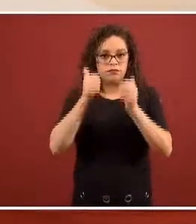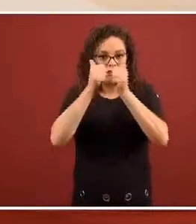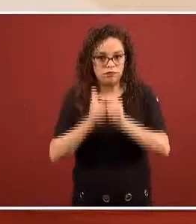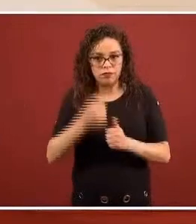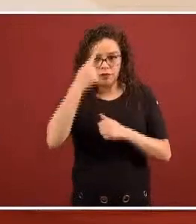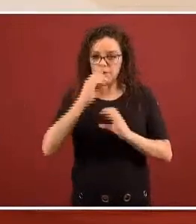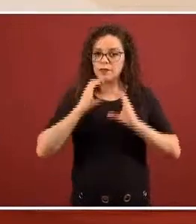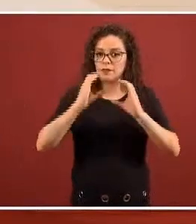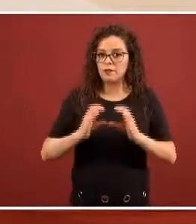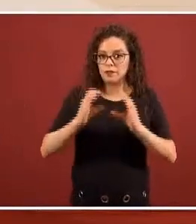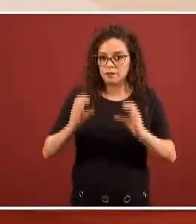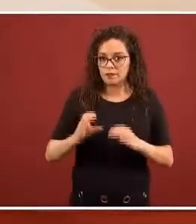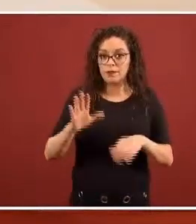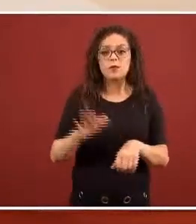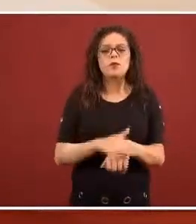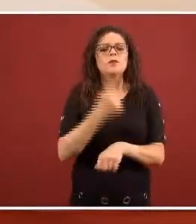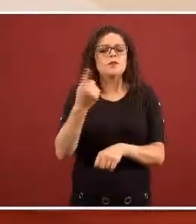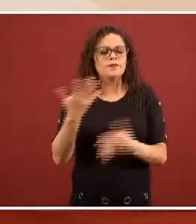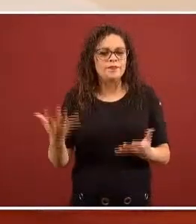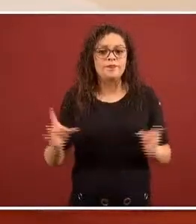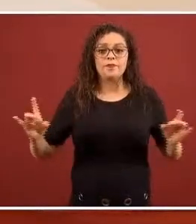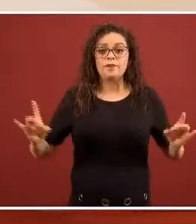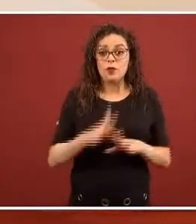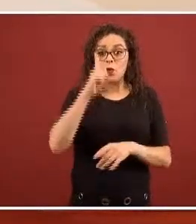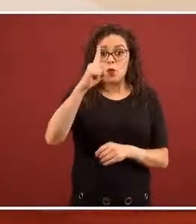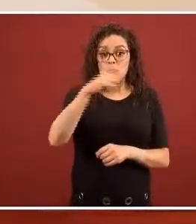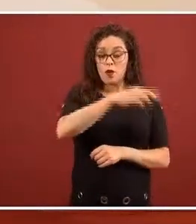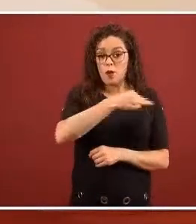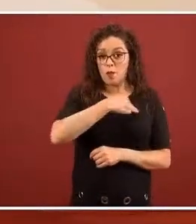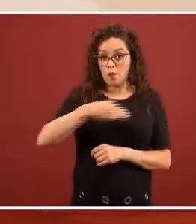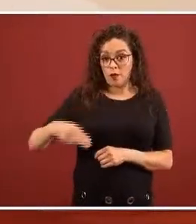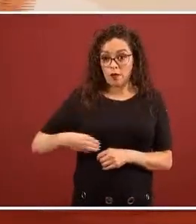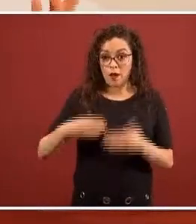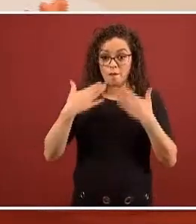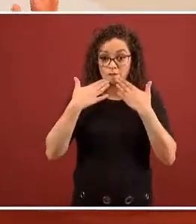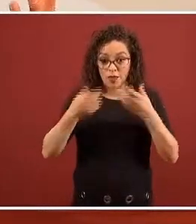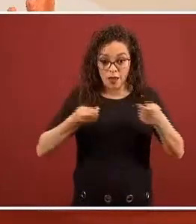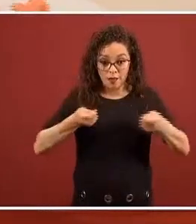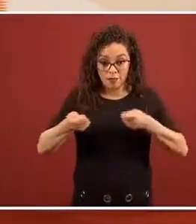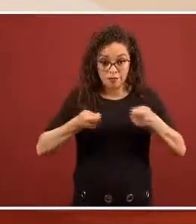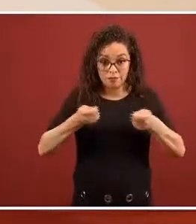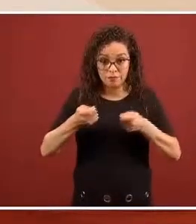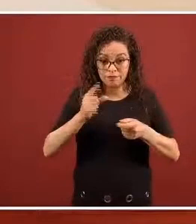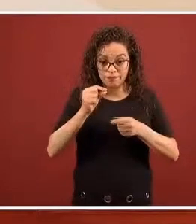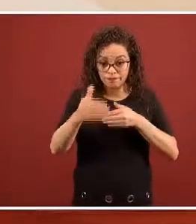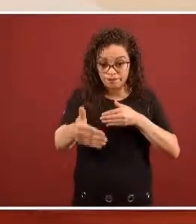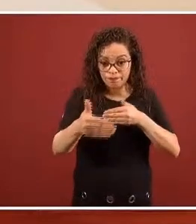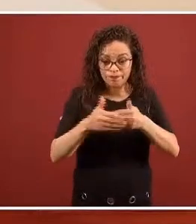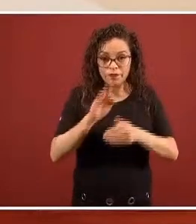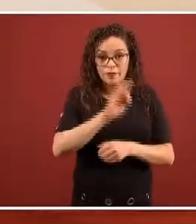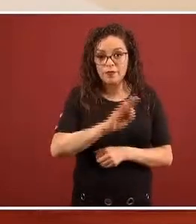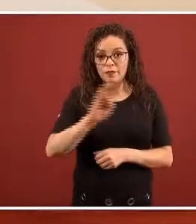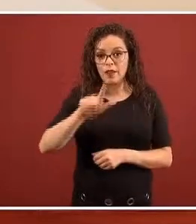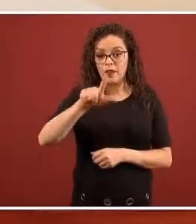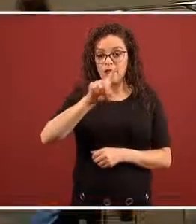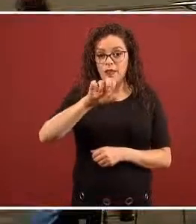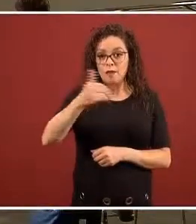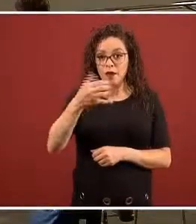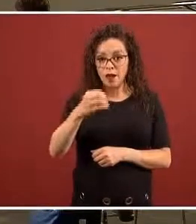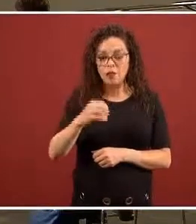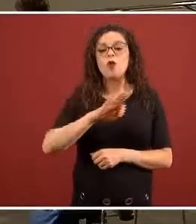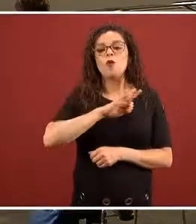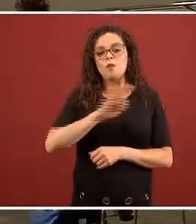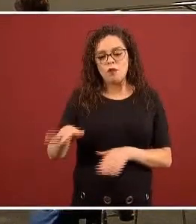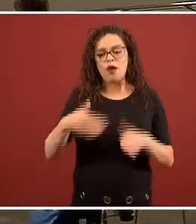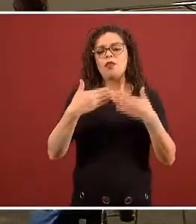municipio logra el buen control rumbo al día 17 de mayo, podrá abrir a partir del 18. También se